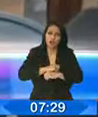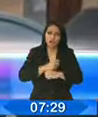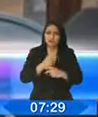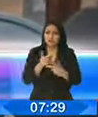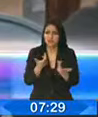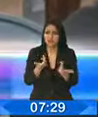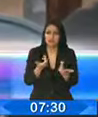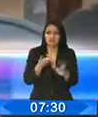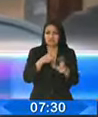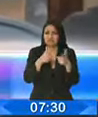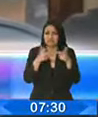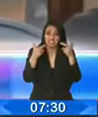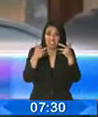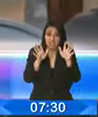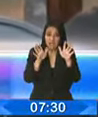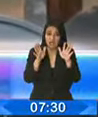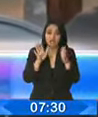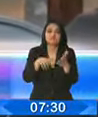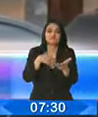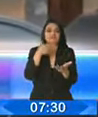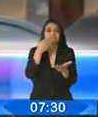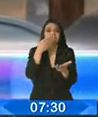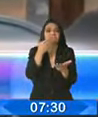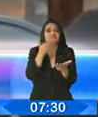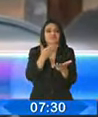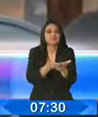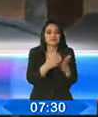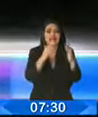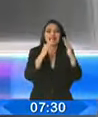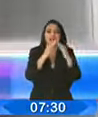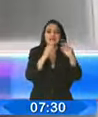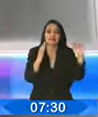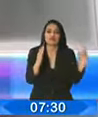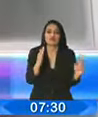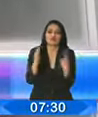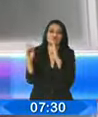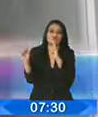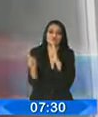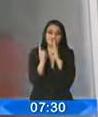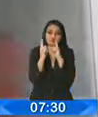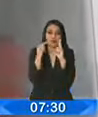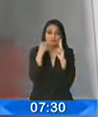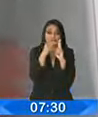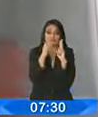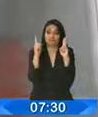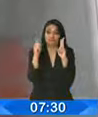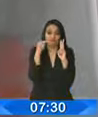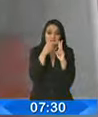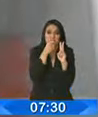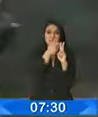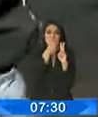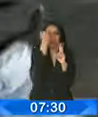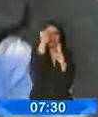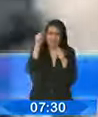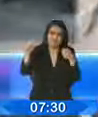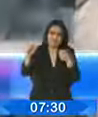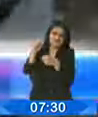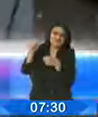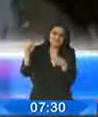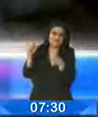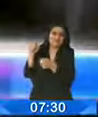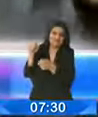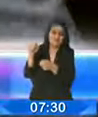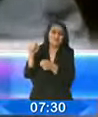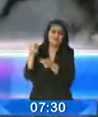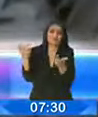de consumo de alcohol? Y es interceptado por estos sujetos. Uno de los sospechosos habría sido el autor de las heridas con arma cortopunzante